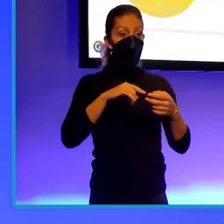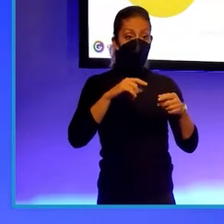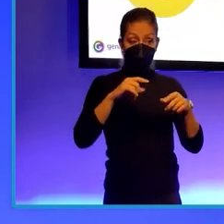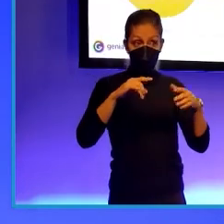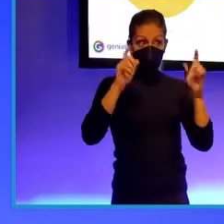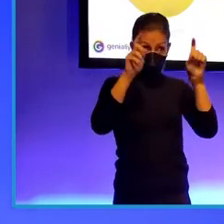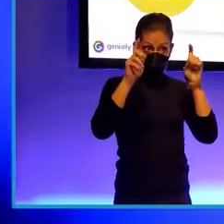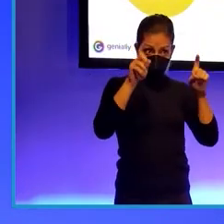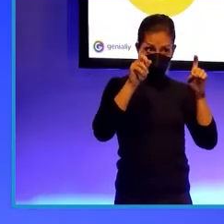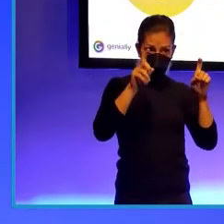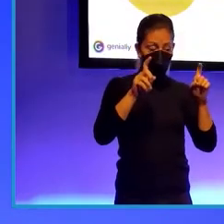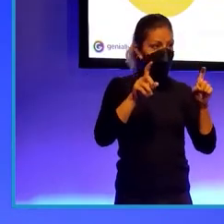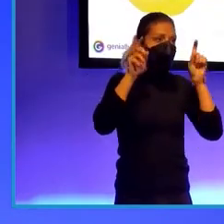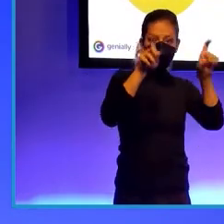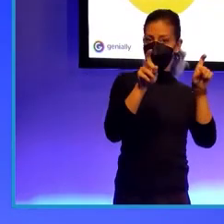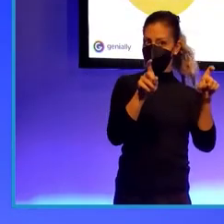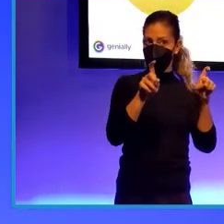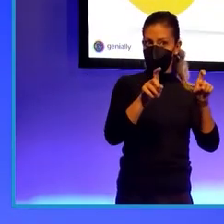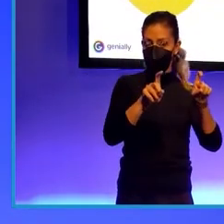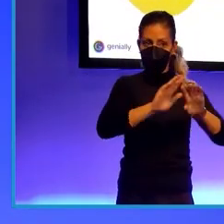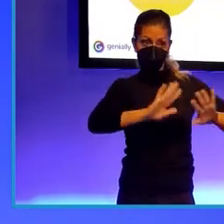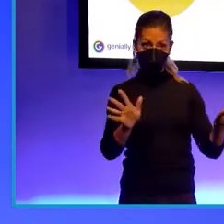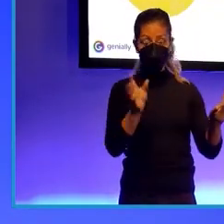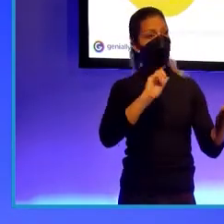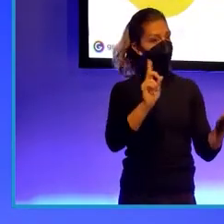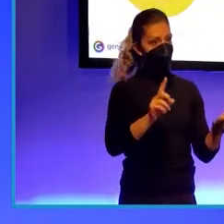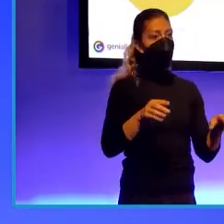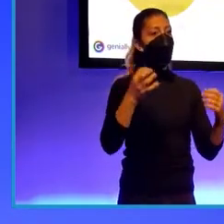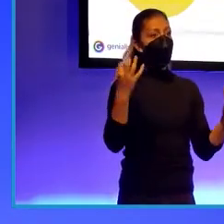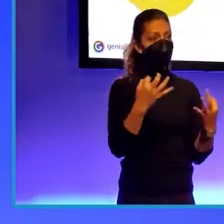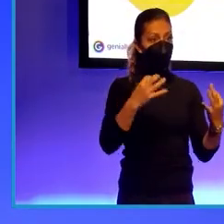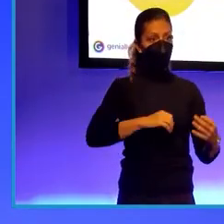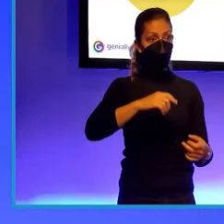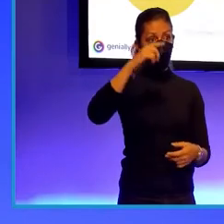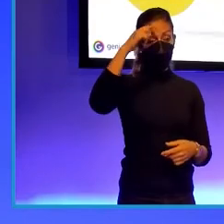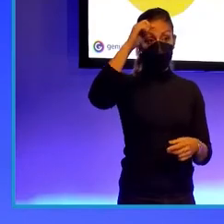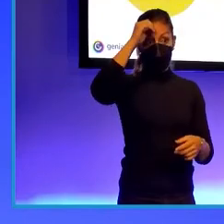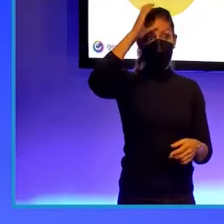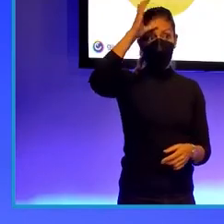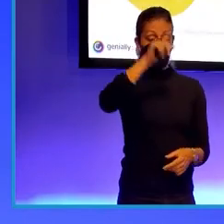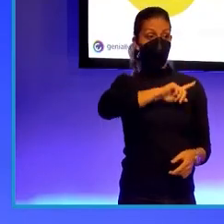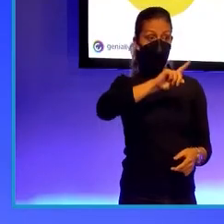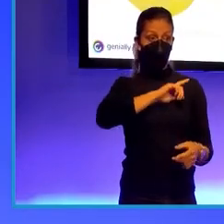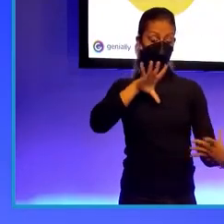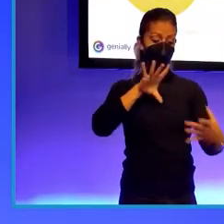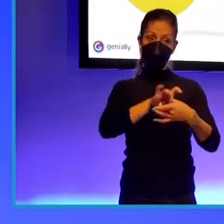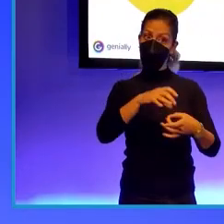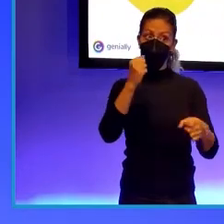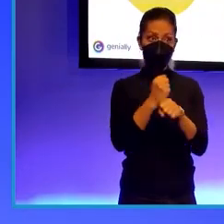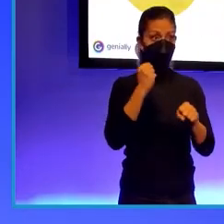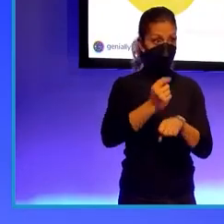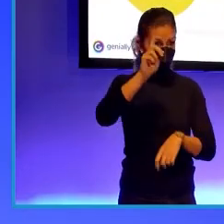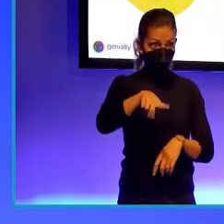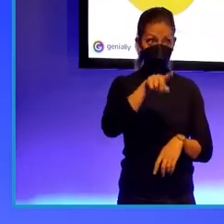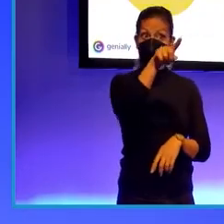enseñar hay que además formar hay que hablar de inteligencia emocional y esa inteligencia emocional tiene que ver con lo que tú me estás